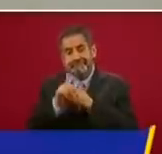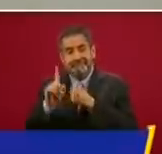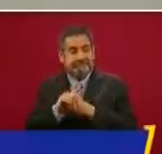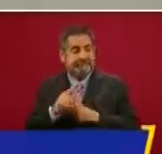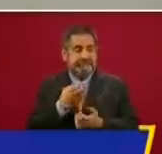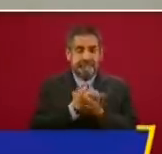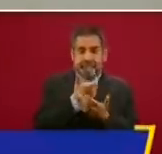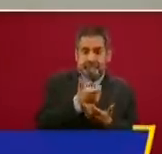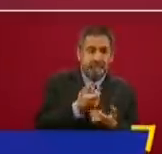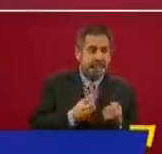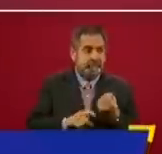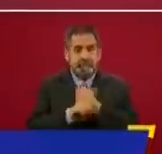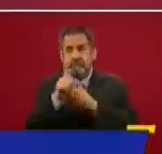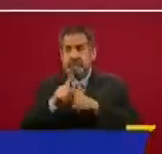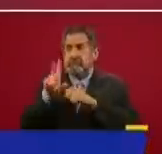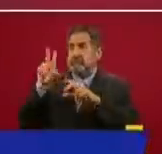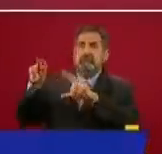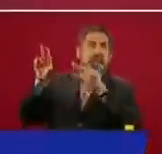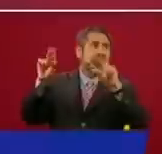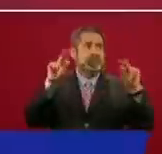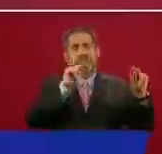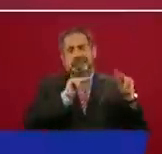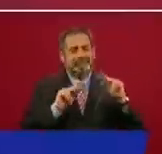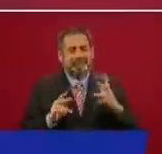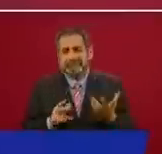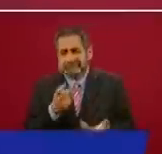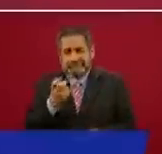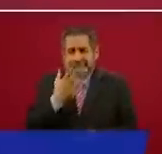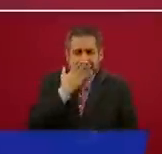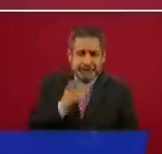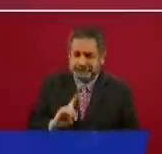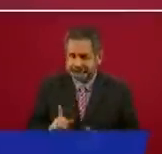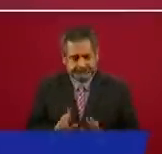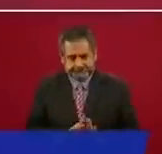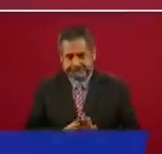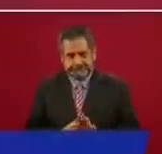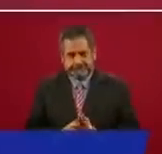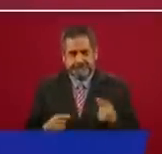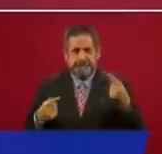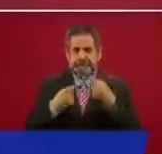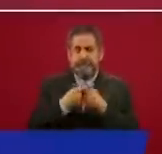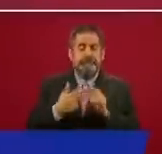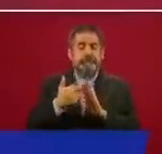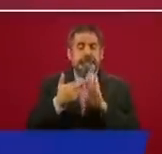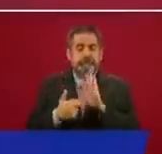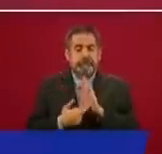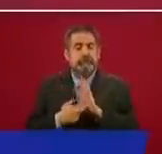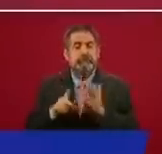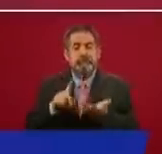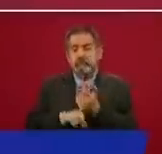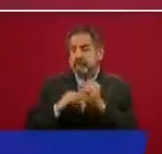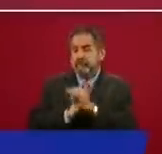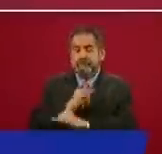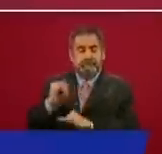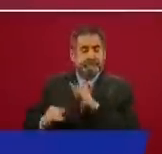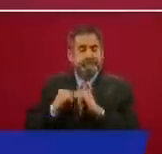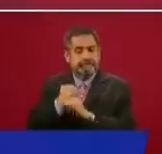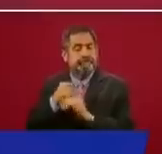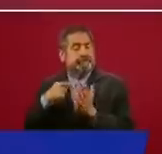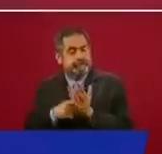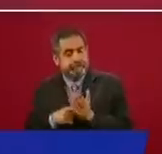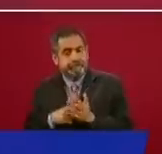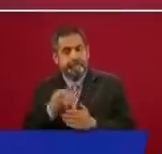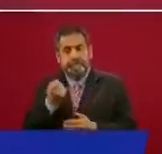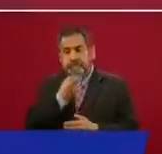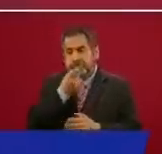continuamente enterados de lo que pasa en nuestro país y además acatar las medidas que se están proponiendo, porque esto posiblemente no se quede en estas